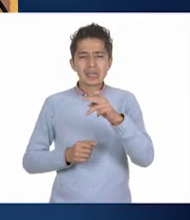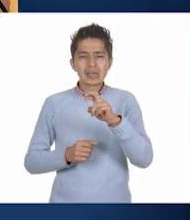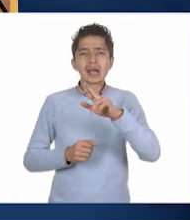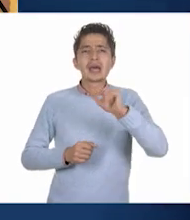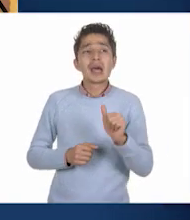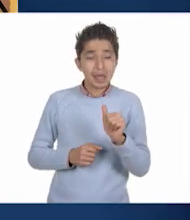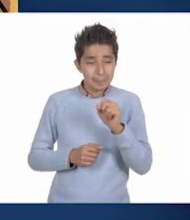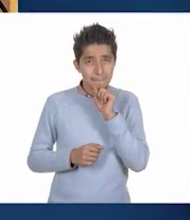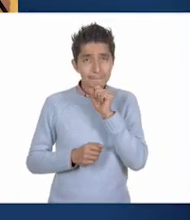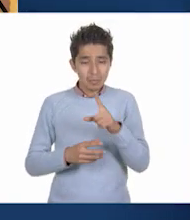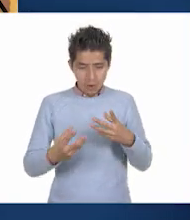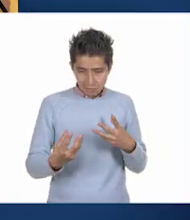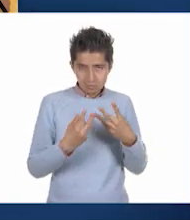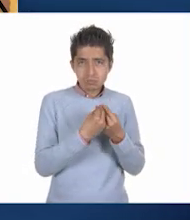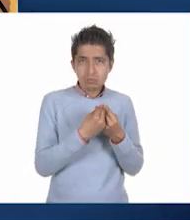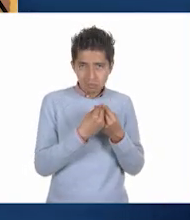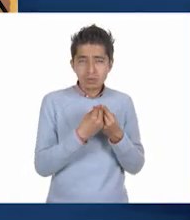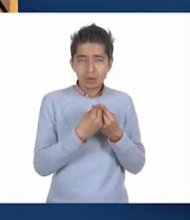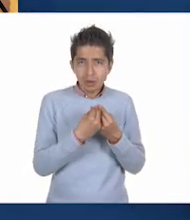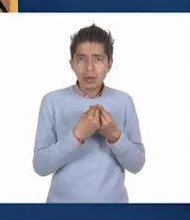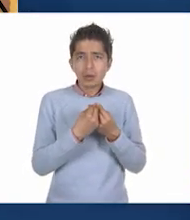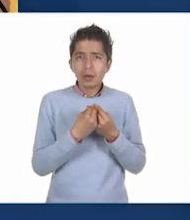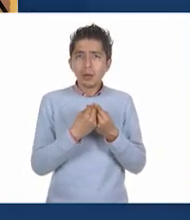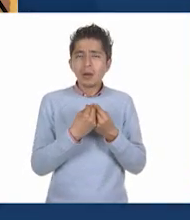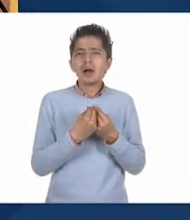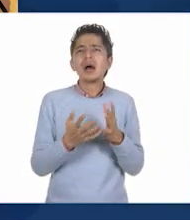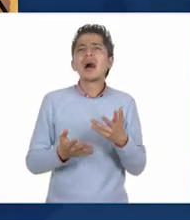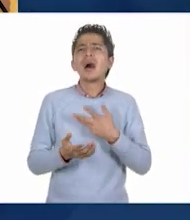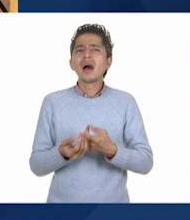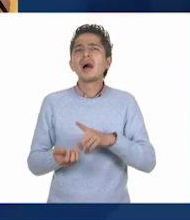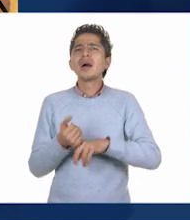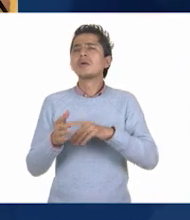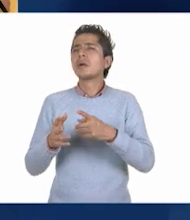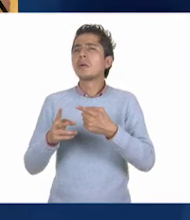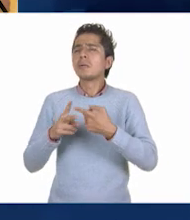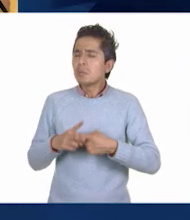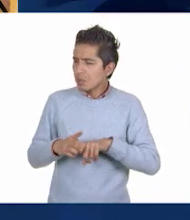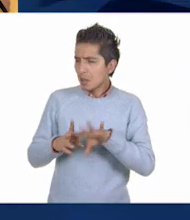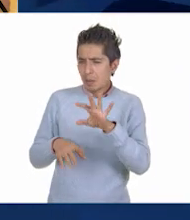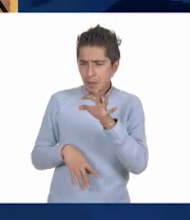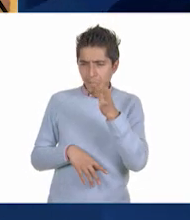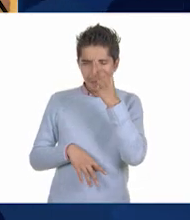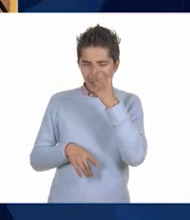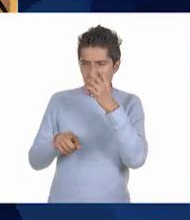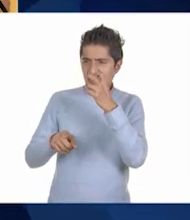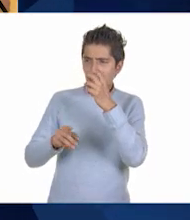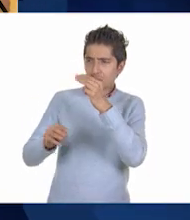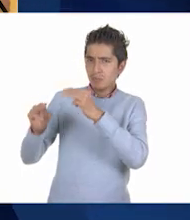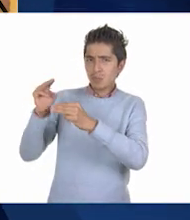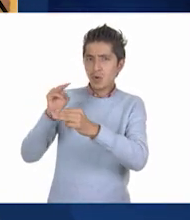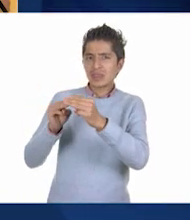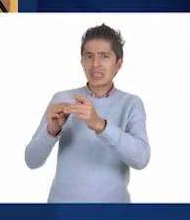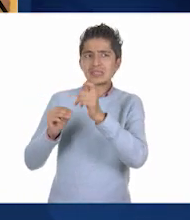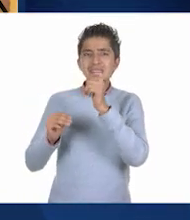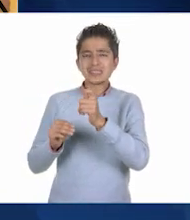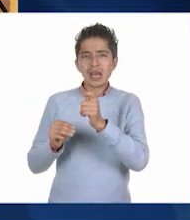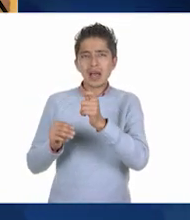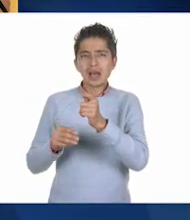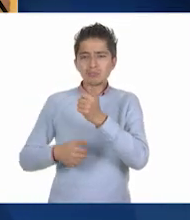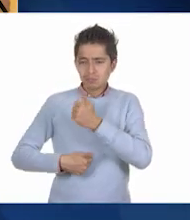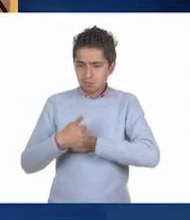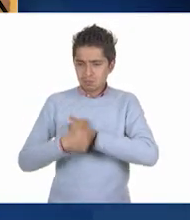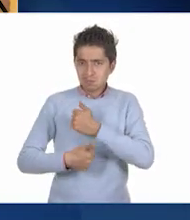a su lado. Aquí está ya en el principio apenas de la gesta el molde que habrá de hacer la carrera de un